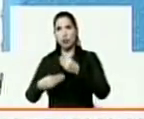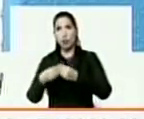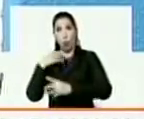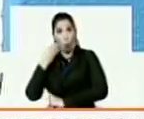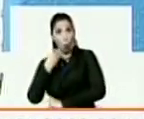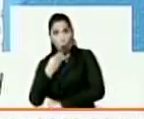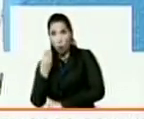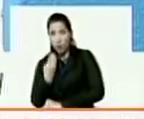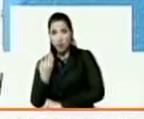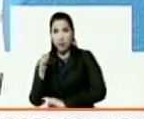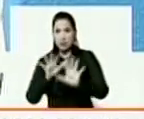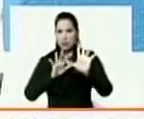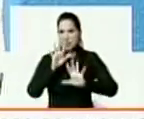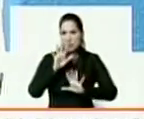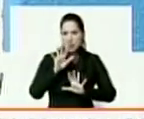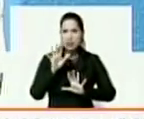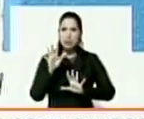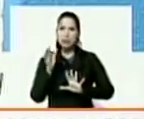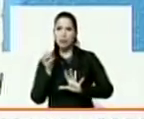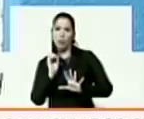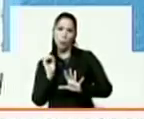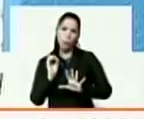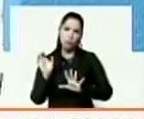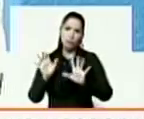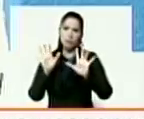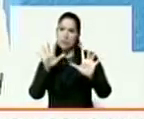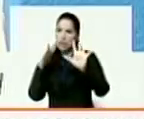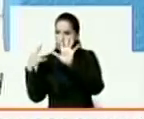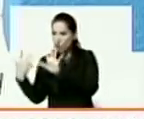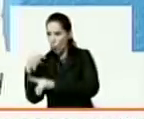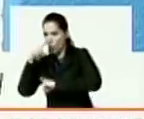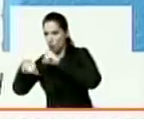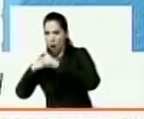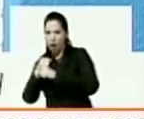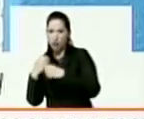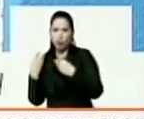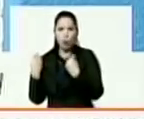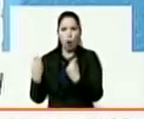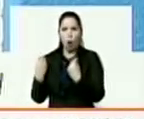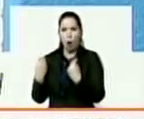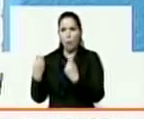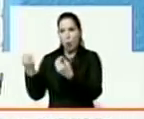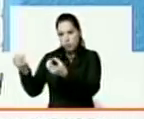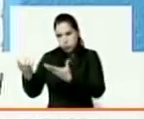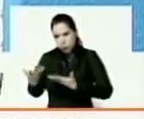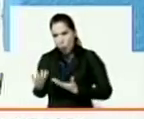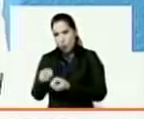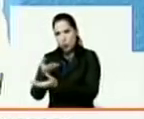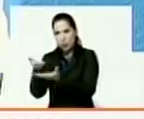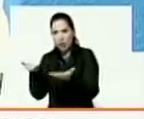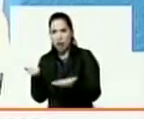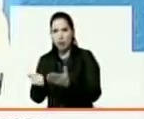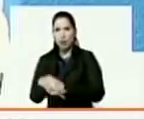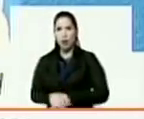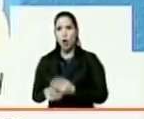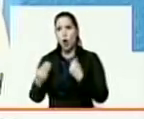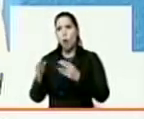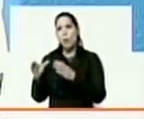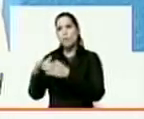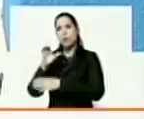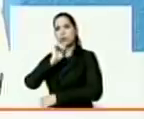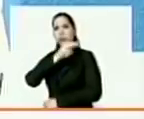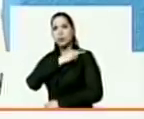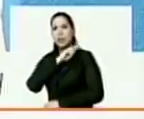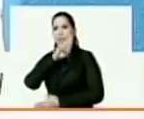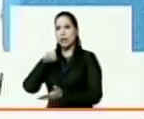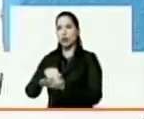entre 15 y 18 años y como lo reciben ustedes como dirección nacional y